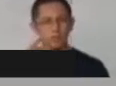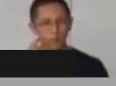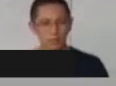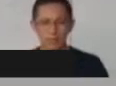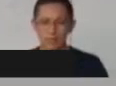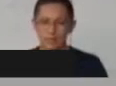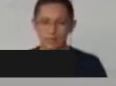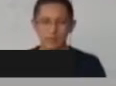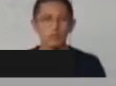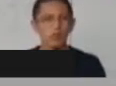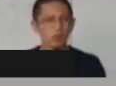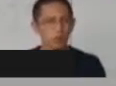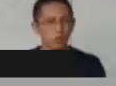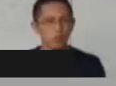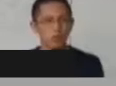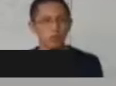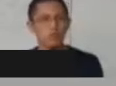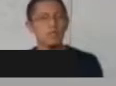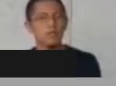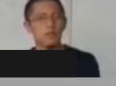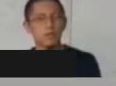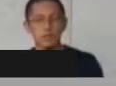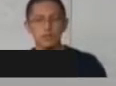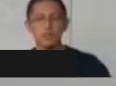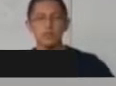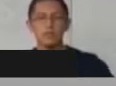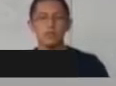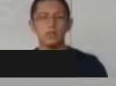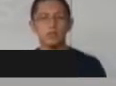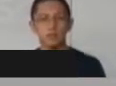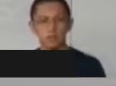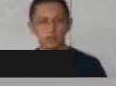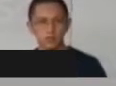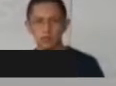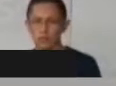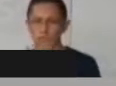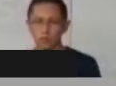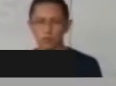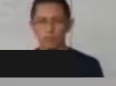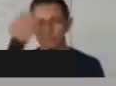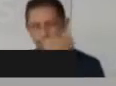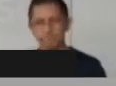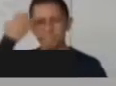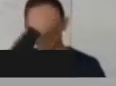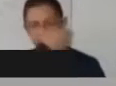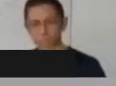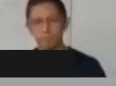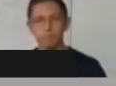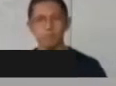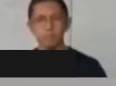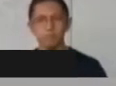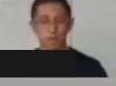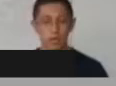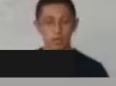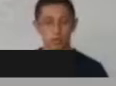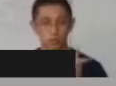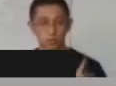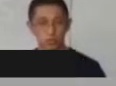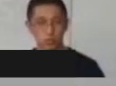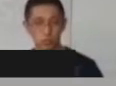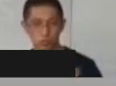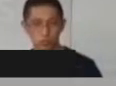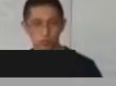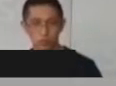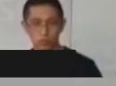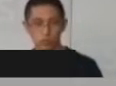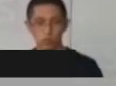casos positivos como de defunciones. Esto seguramente nos irá llevando a que podamos alcanzar el semáforo